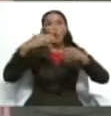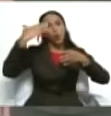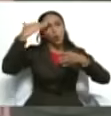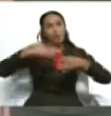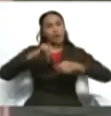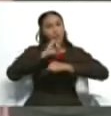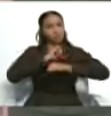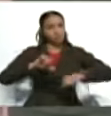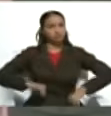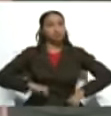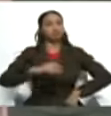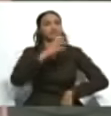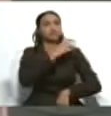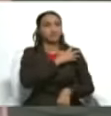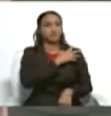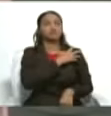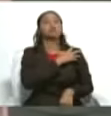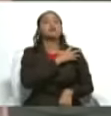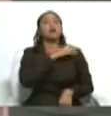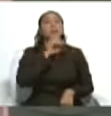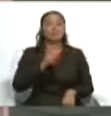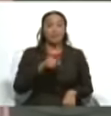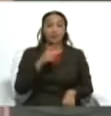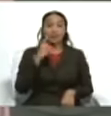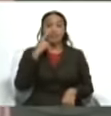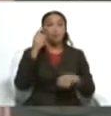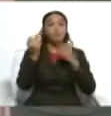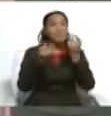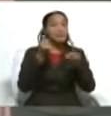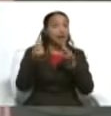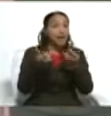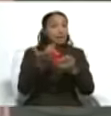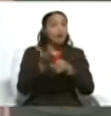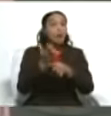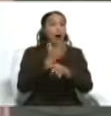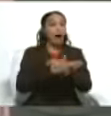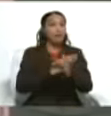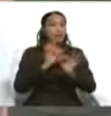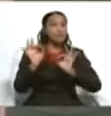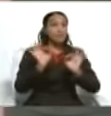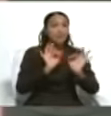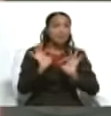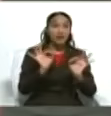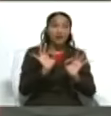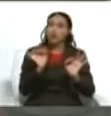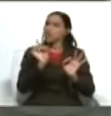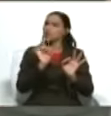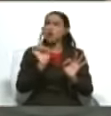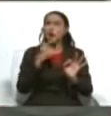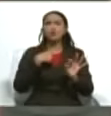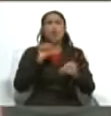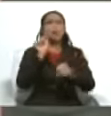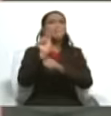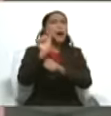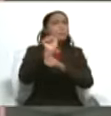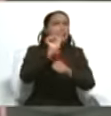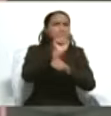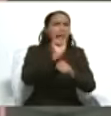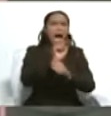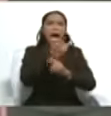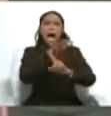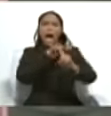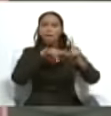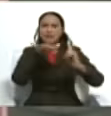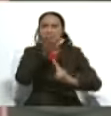preparémonos, elevemos nuestro apresto operacional sin estar aquí ofendiendo ni chantajeando a nadie, ni